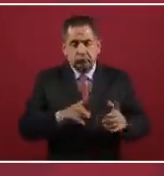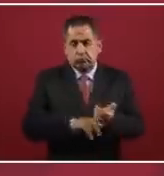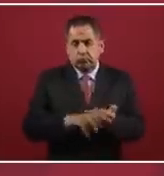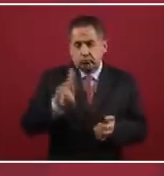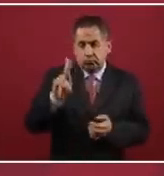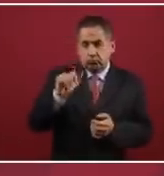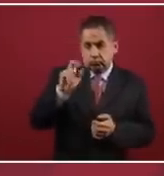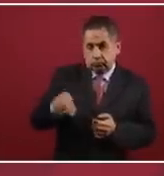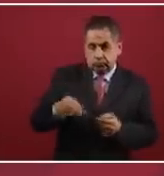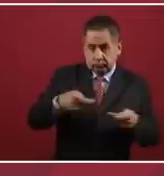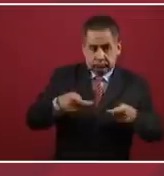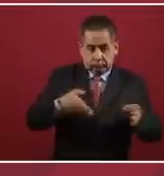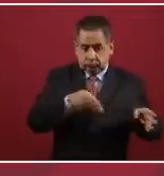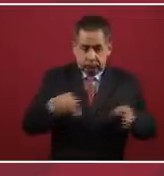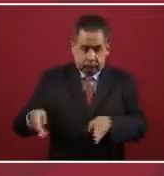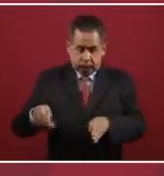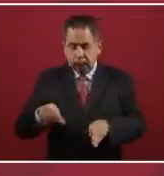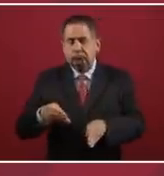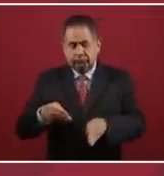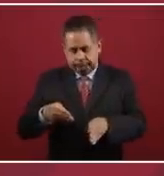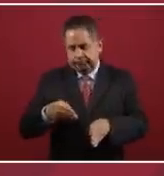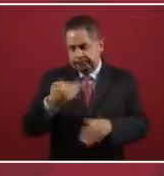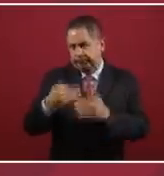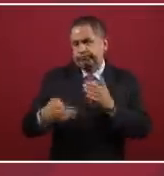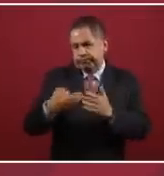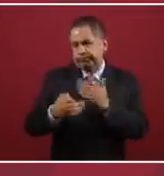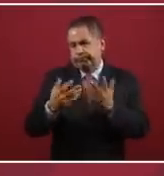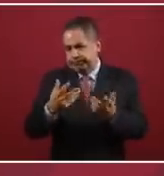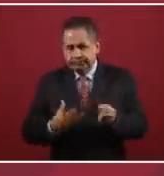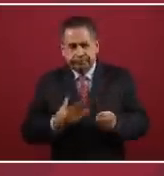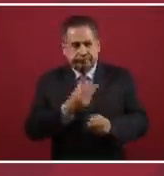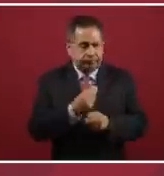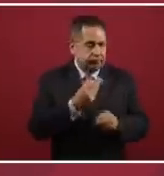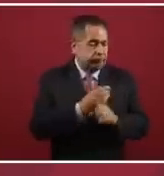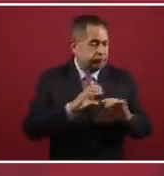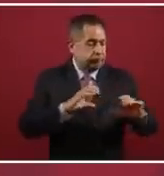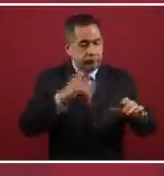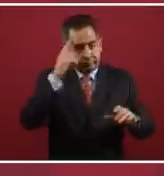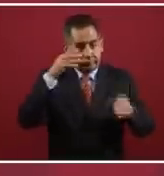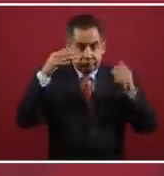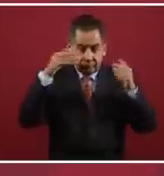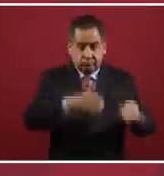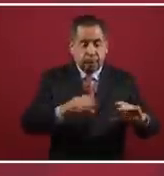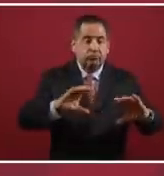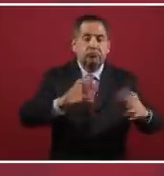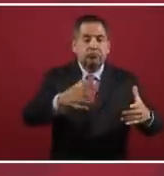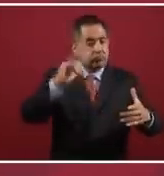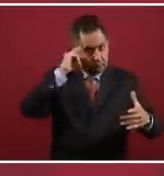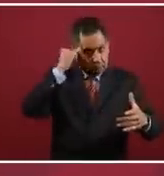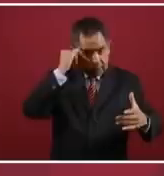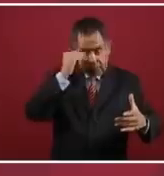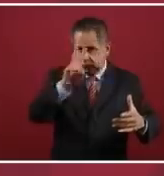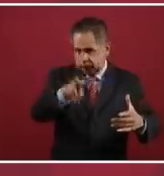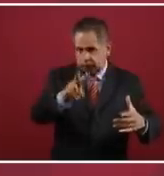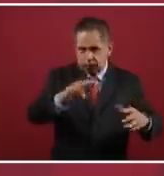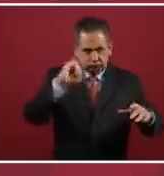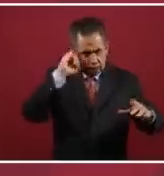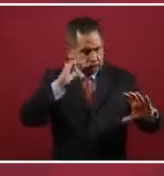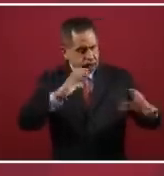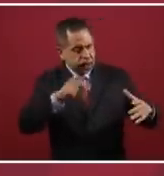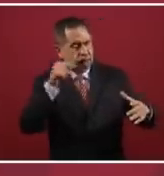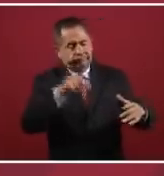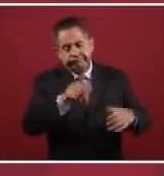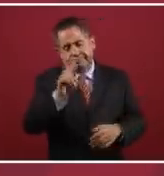de desarrollo integral en beneficio de las comunidades indígenas. En efecto,